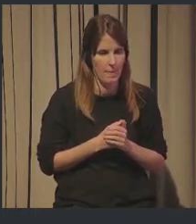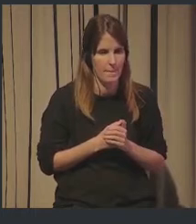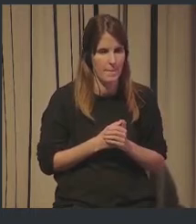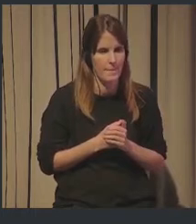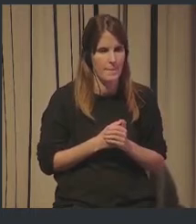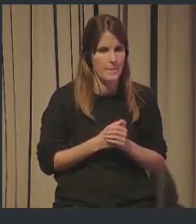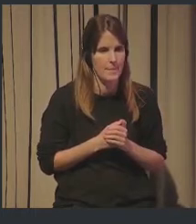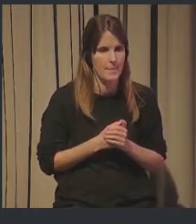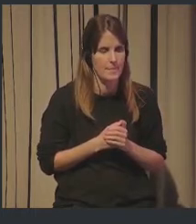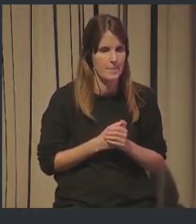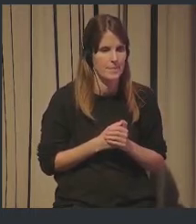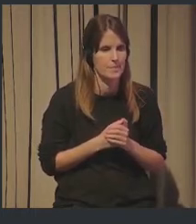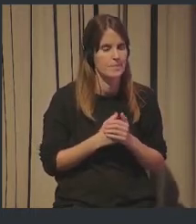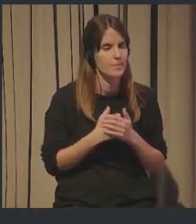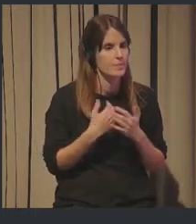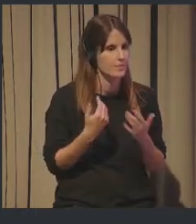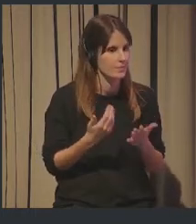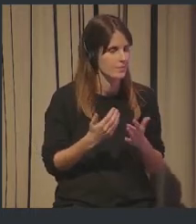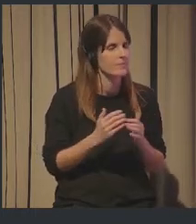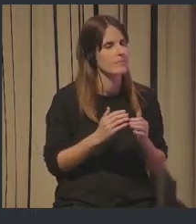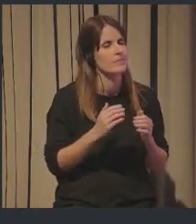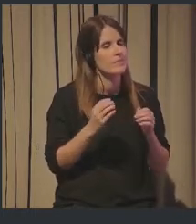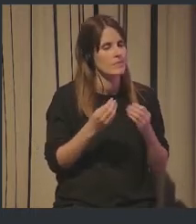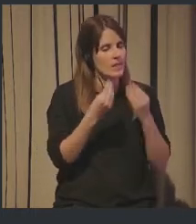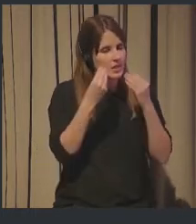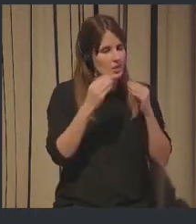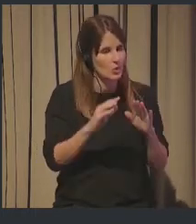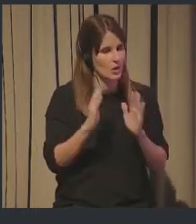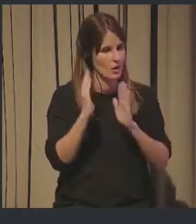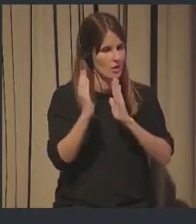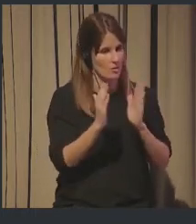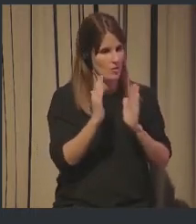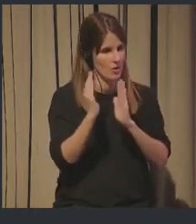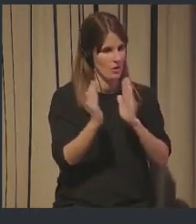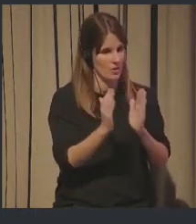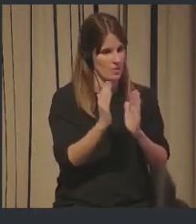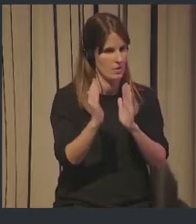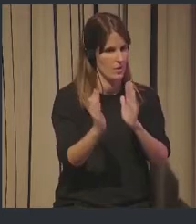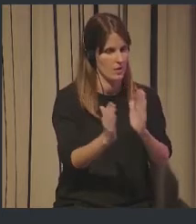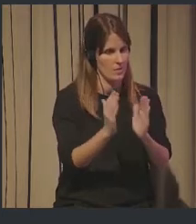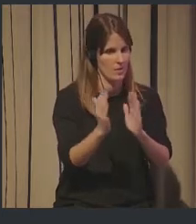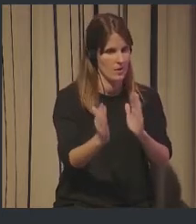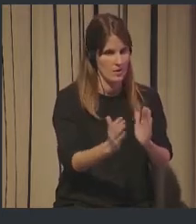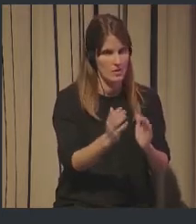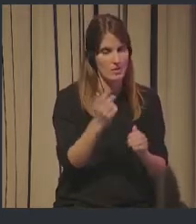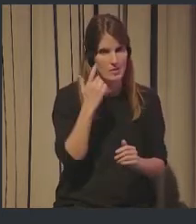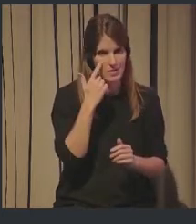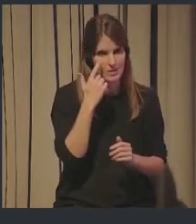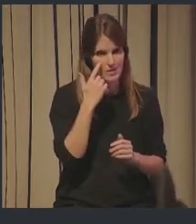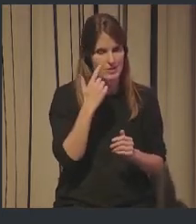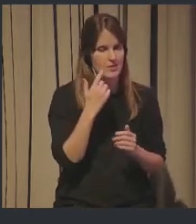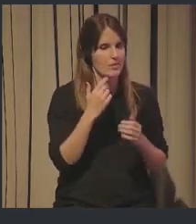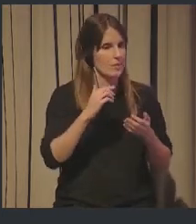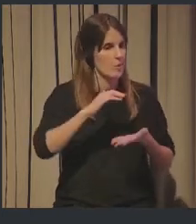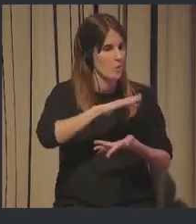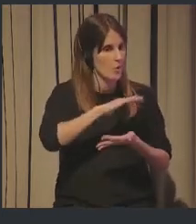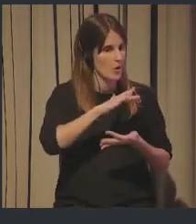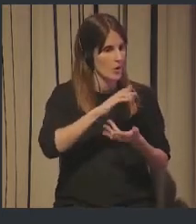Así que una era tras otra, una era tras otra. Y esto es un gráfico de la evolución biológica.